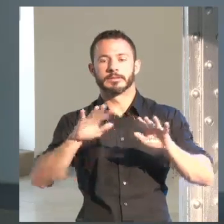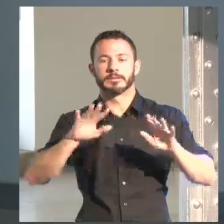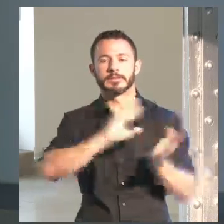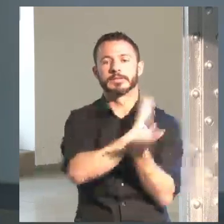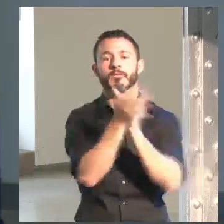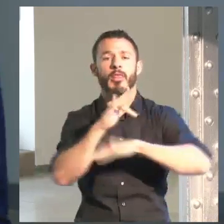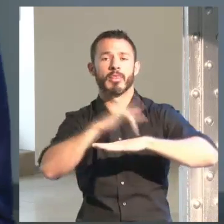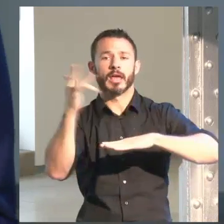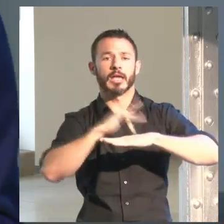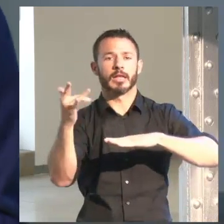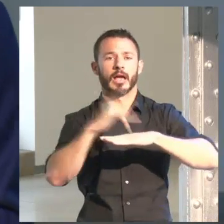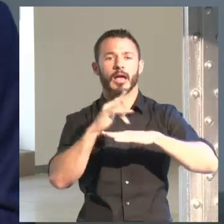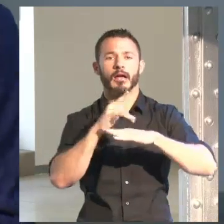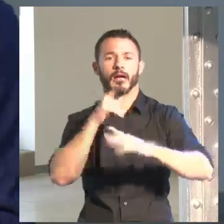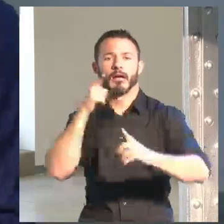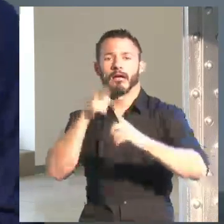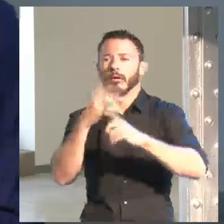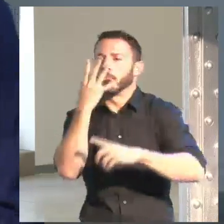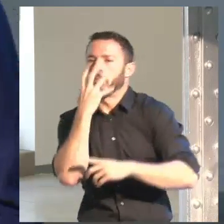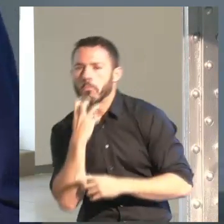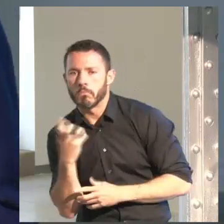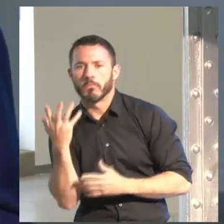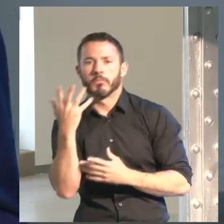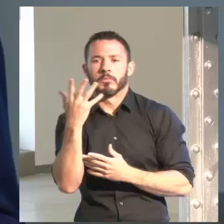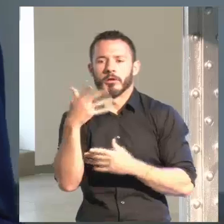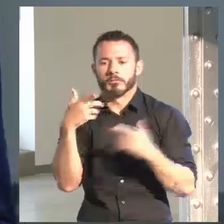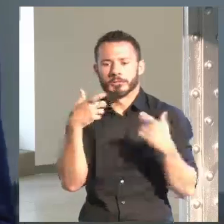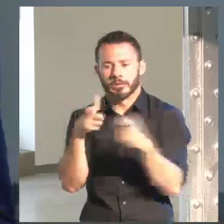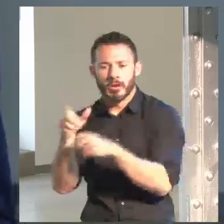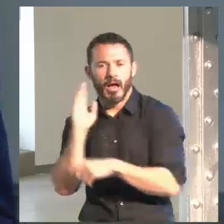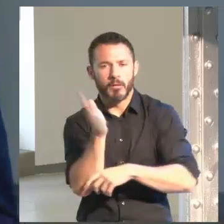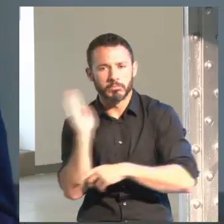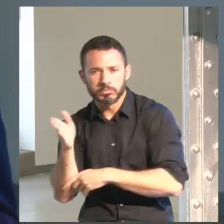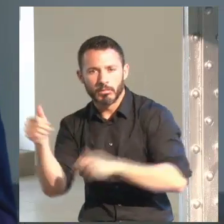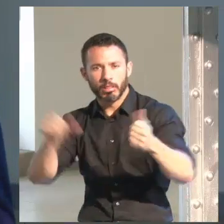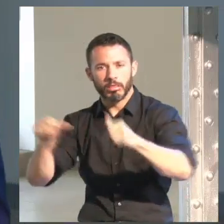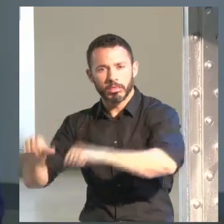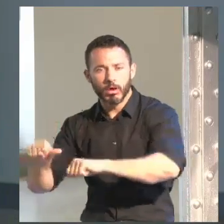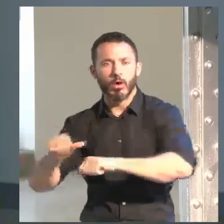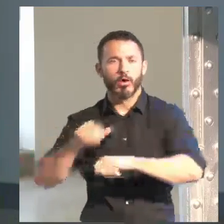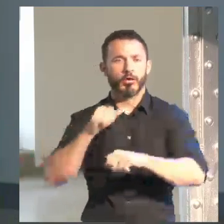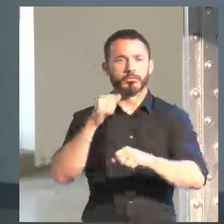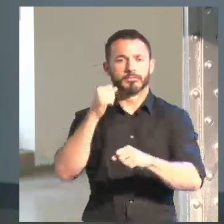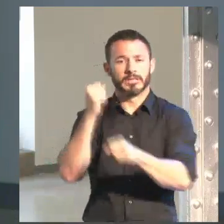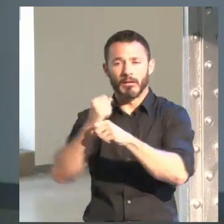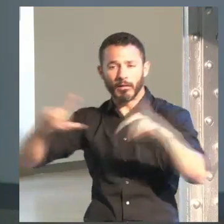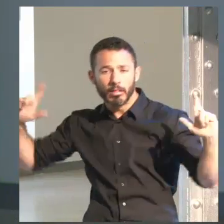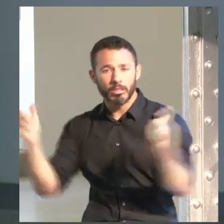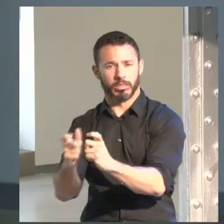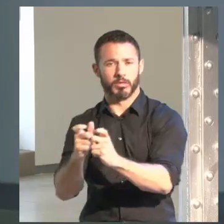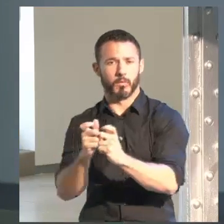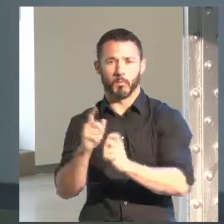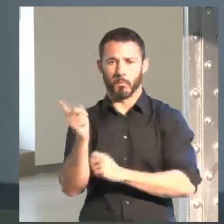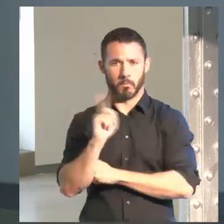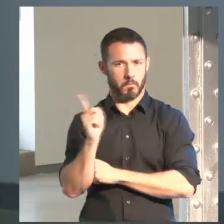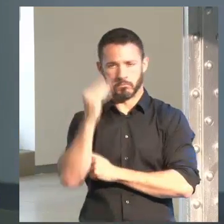digitalización va a ser un drama para muchos sectores, va a ser un drama para los puestos de trabajo o va a ser un drama